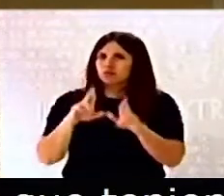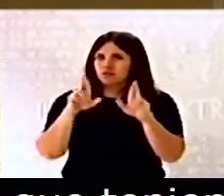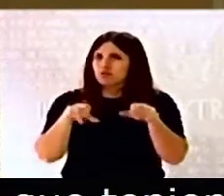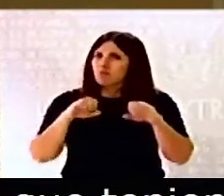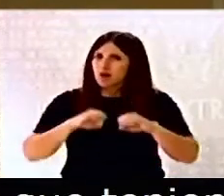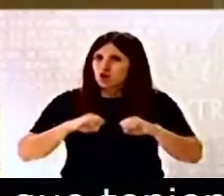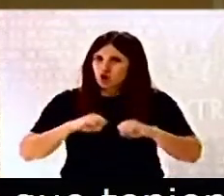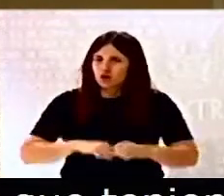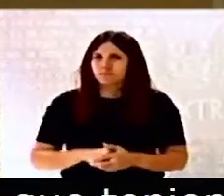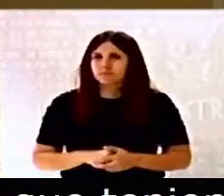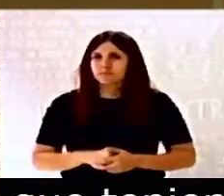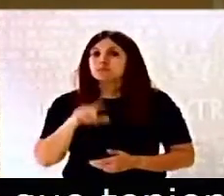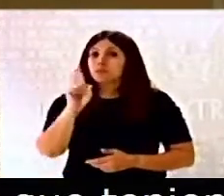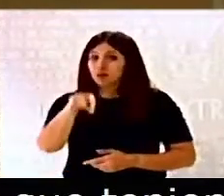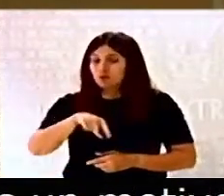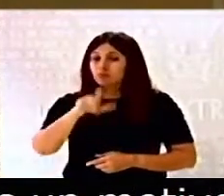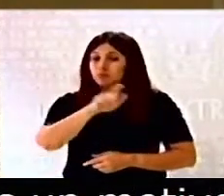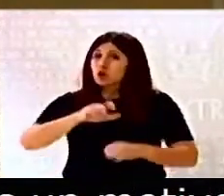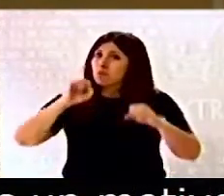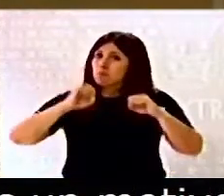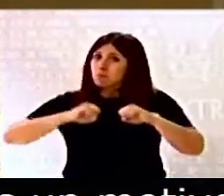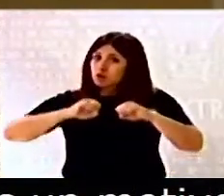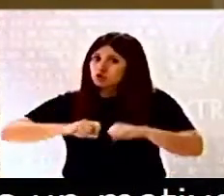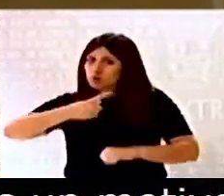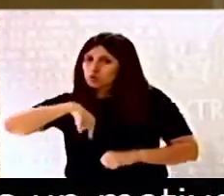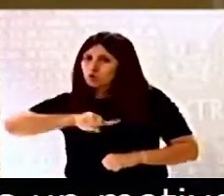Y han sufrido mucho nuestros mayores.